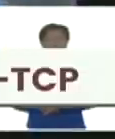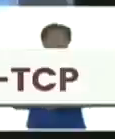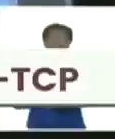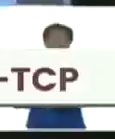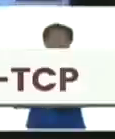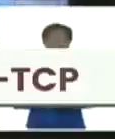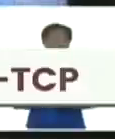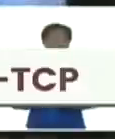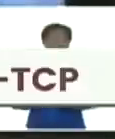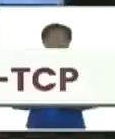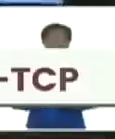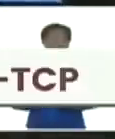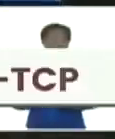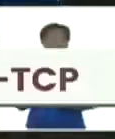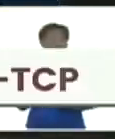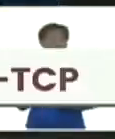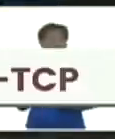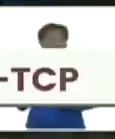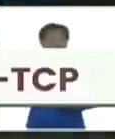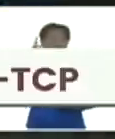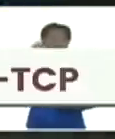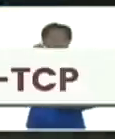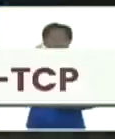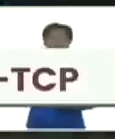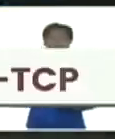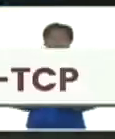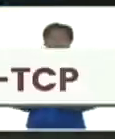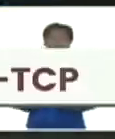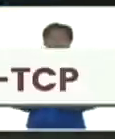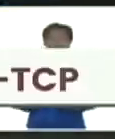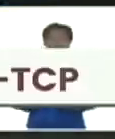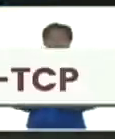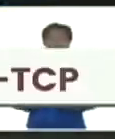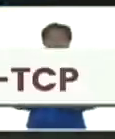Bueno, piensan en que